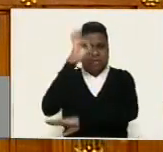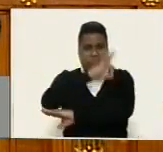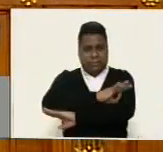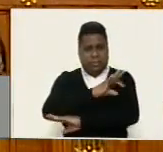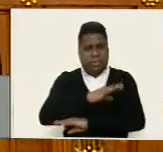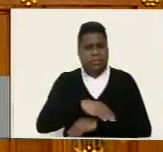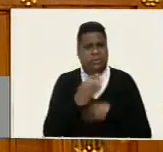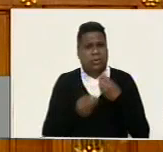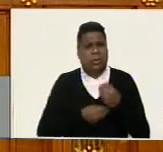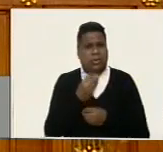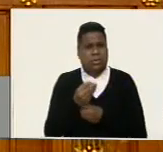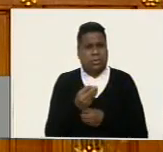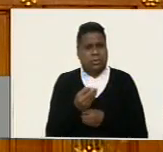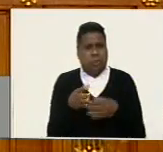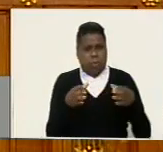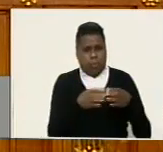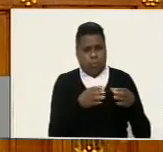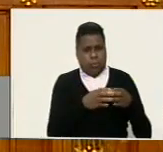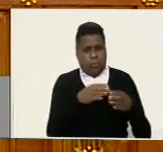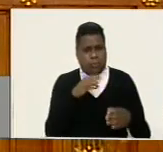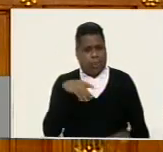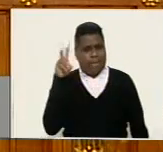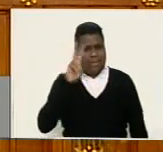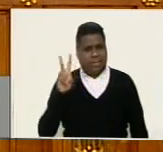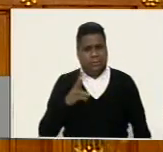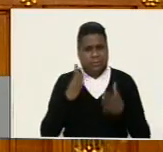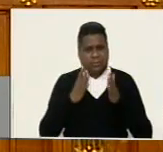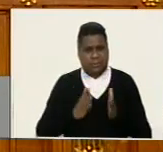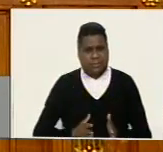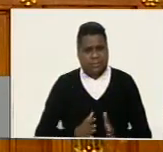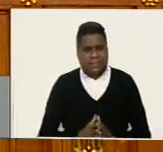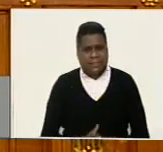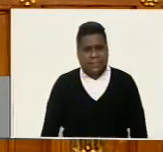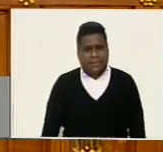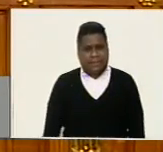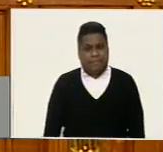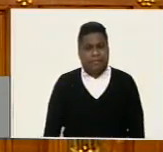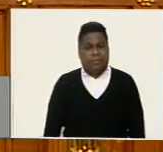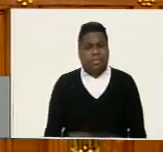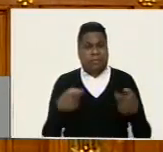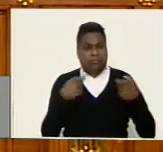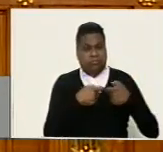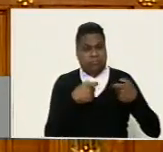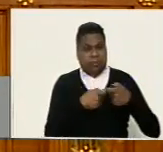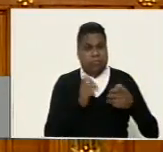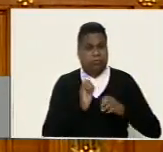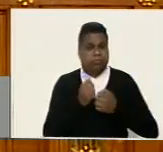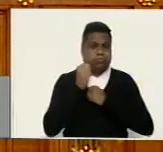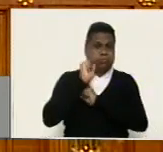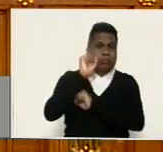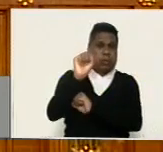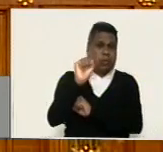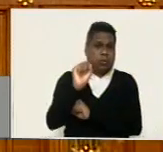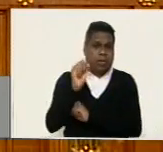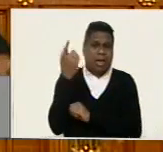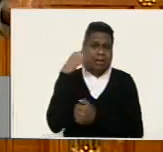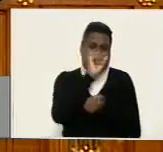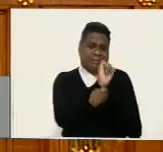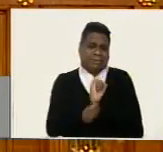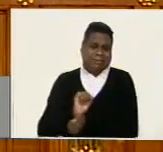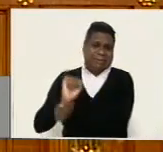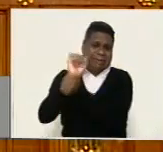a una generación de venezolanos y venezolanas que lucharon contra la dictadura de Pérez Jiménez,